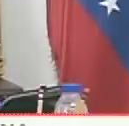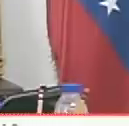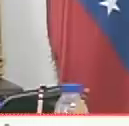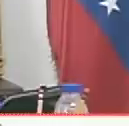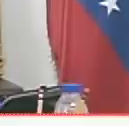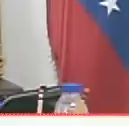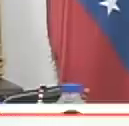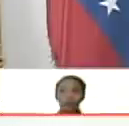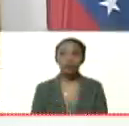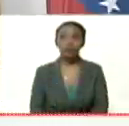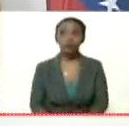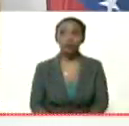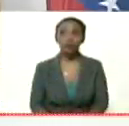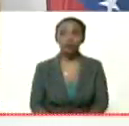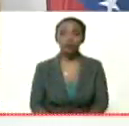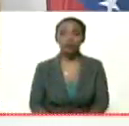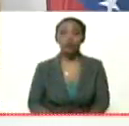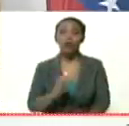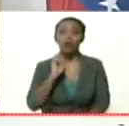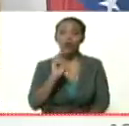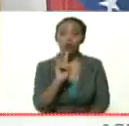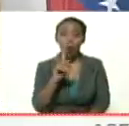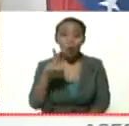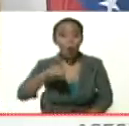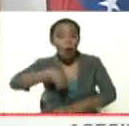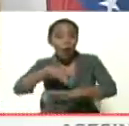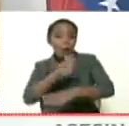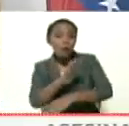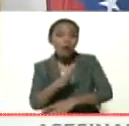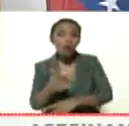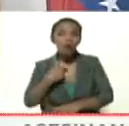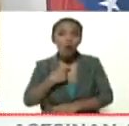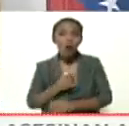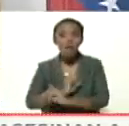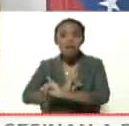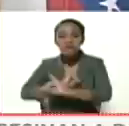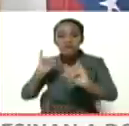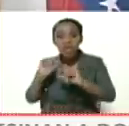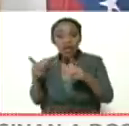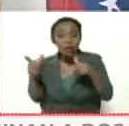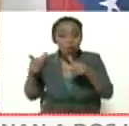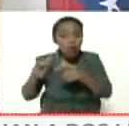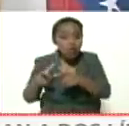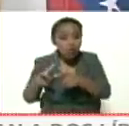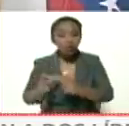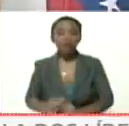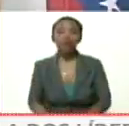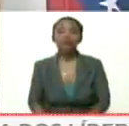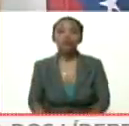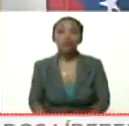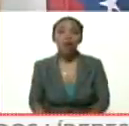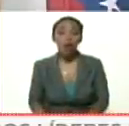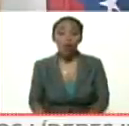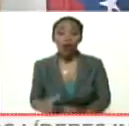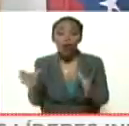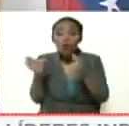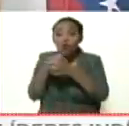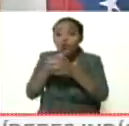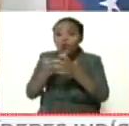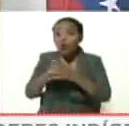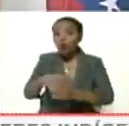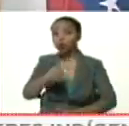estoy recibiendo cada 2 horas, por lo menos. Acabo de terminar una reunión con el alto mando